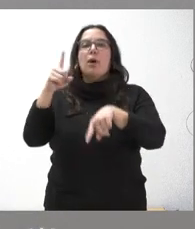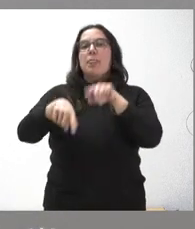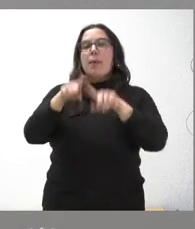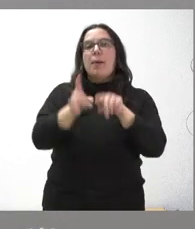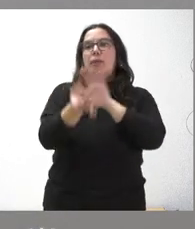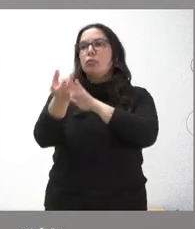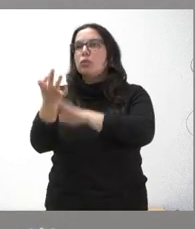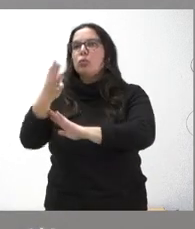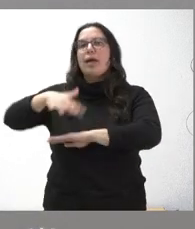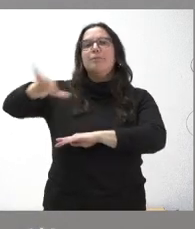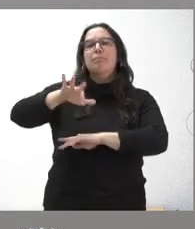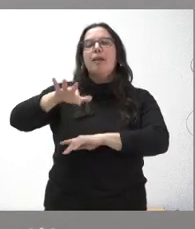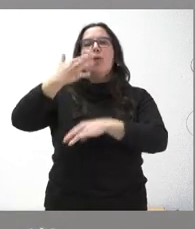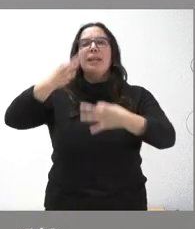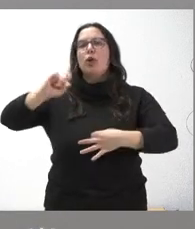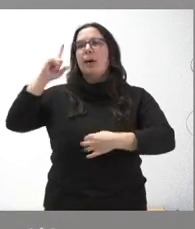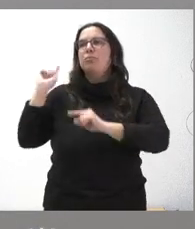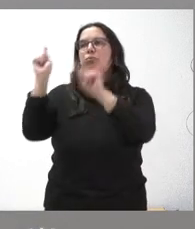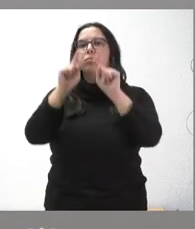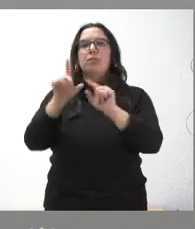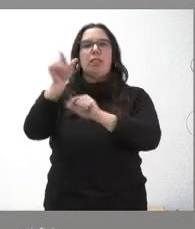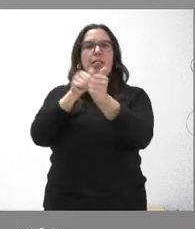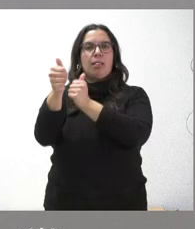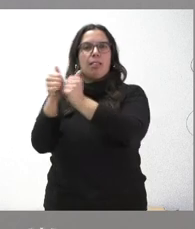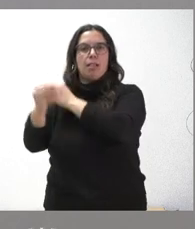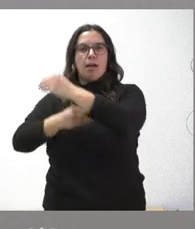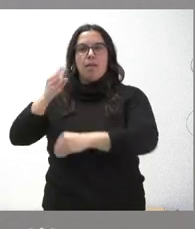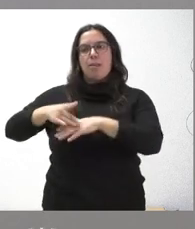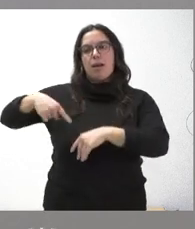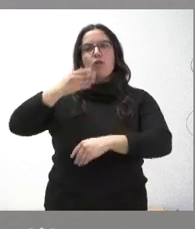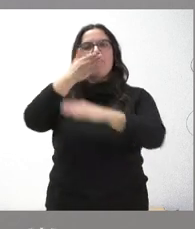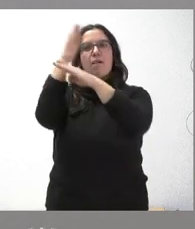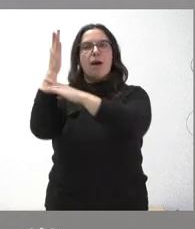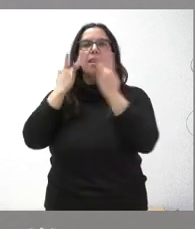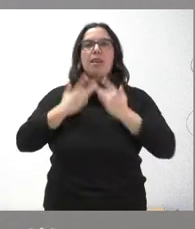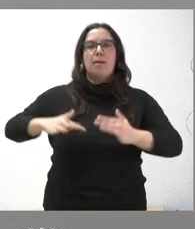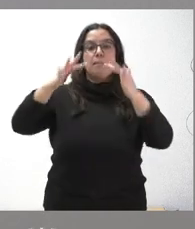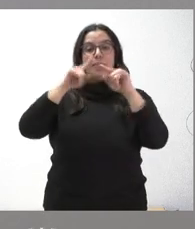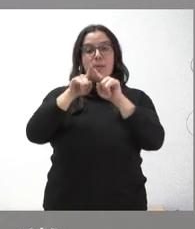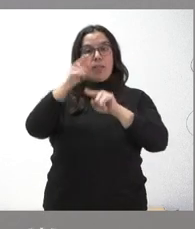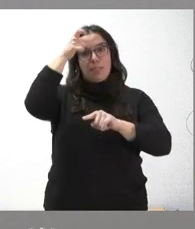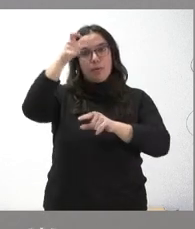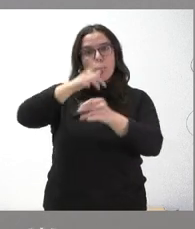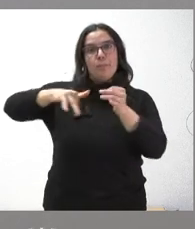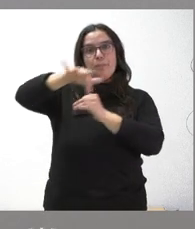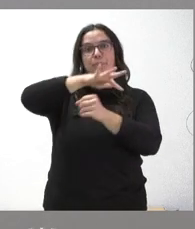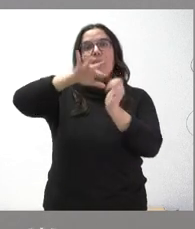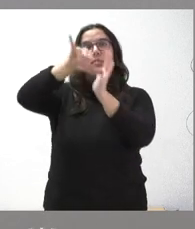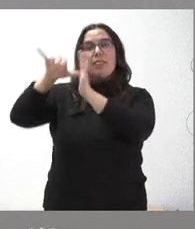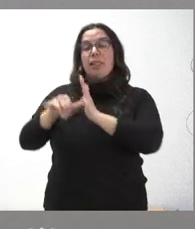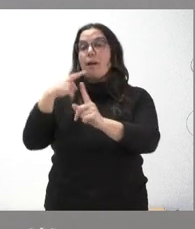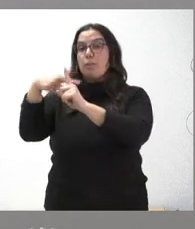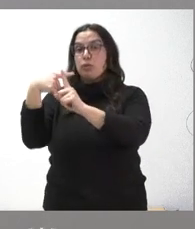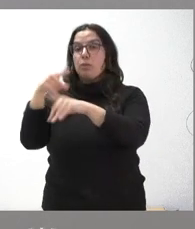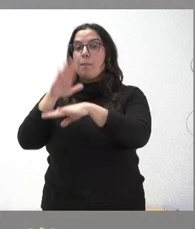espacios de más riesgo y Por tanto se produzca esa limpieza de esos ámbitos periurbanos que también luego es muy positivo no solamente para